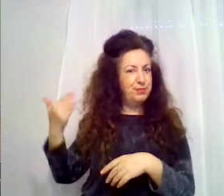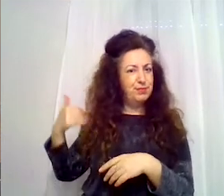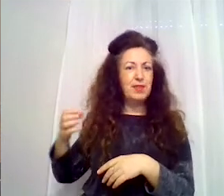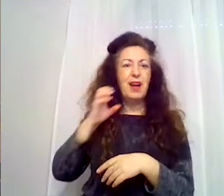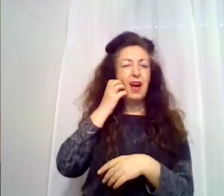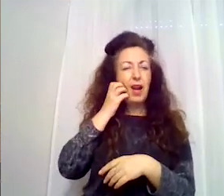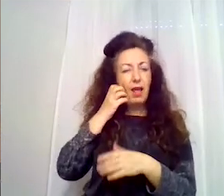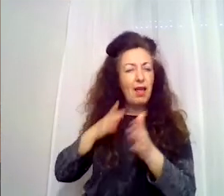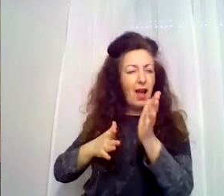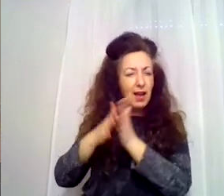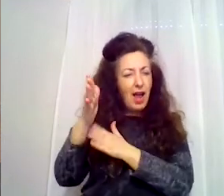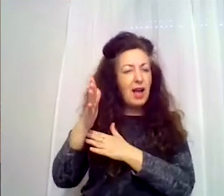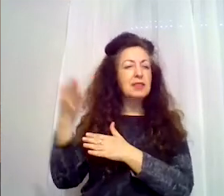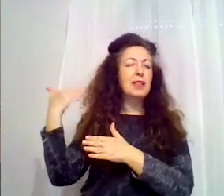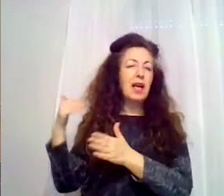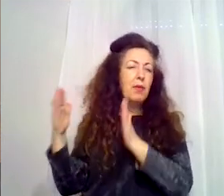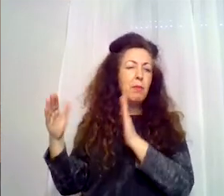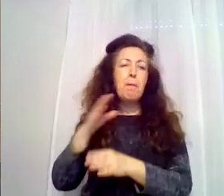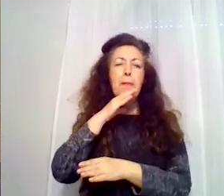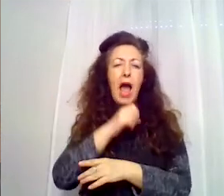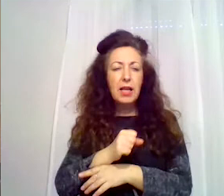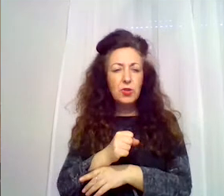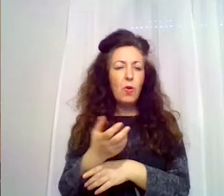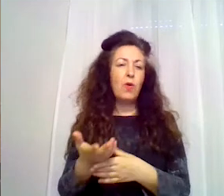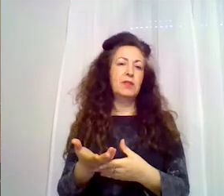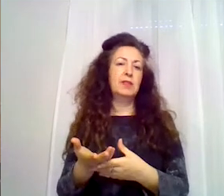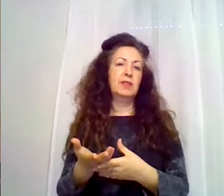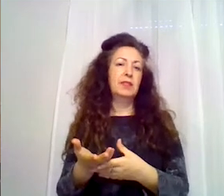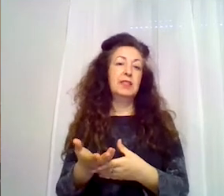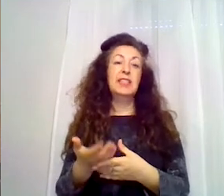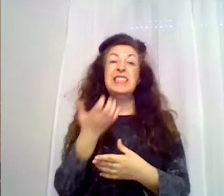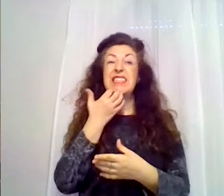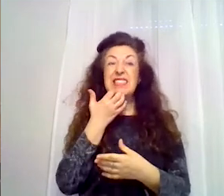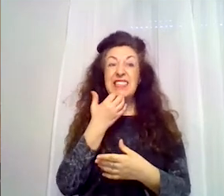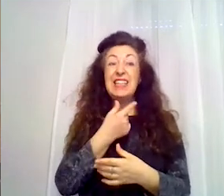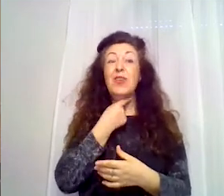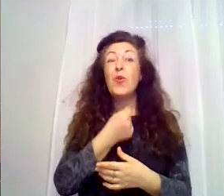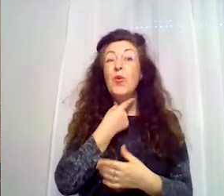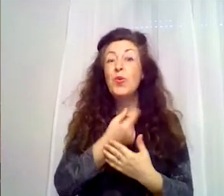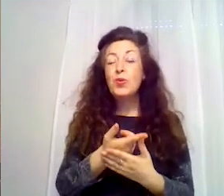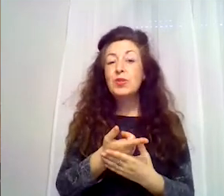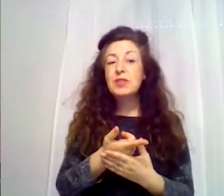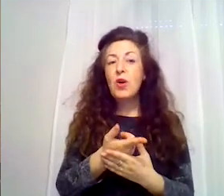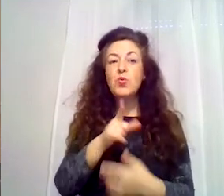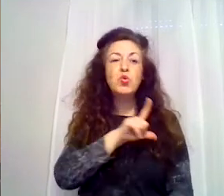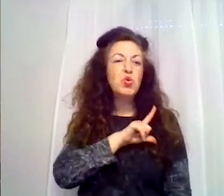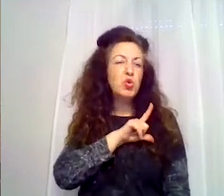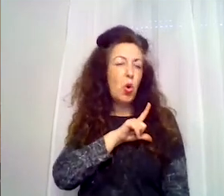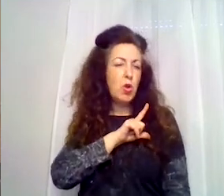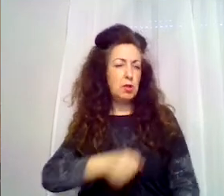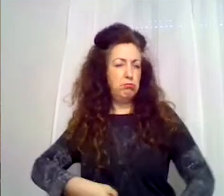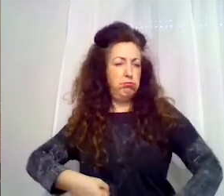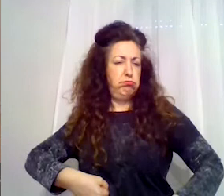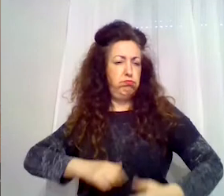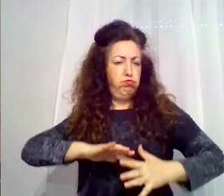un idiota, no deja duda de cuáles eran, no ya el gusto de fumar,